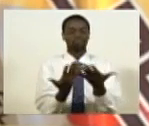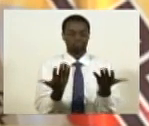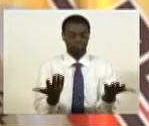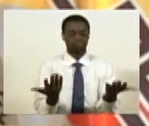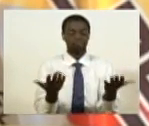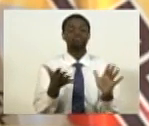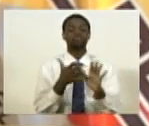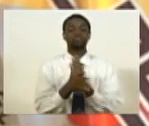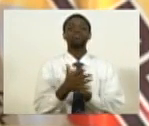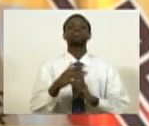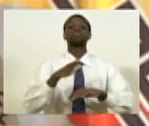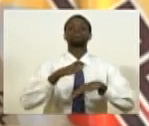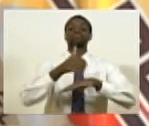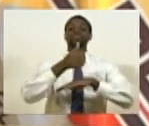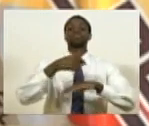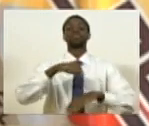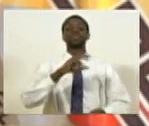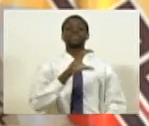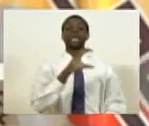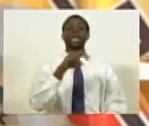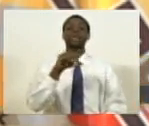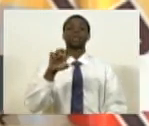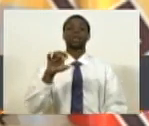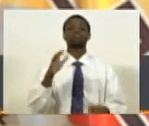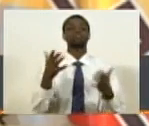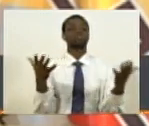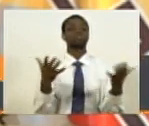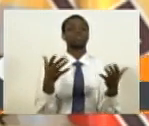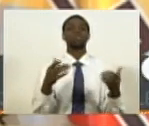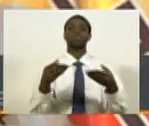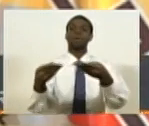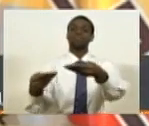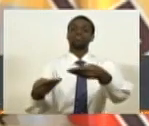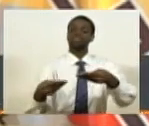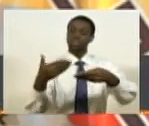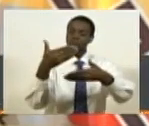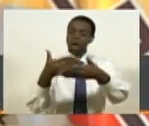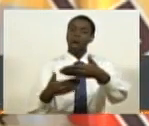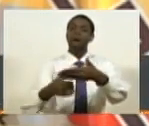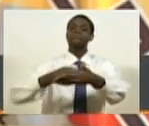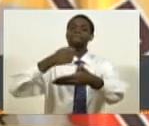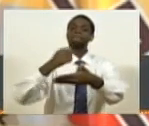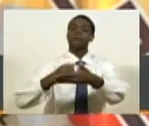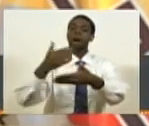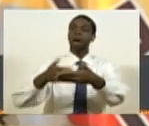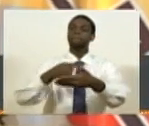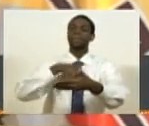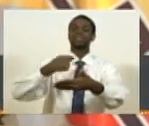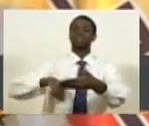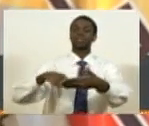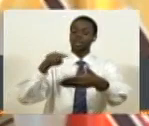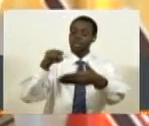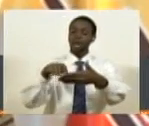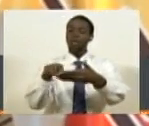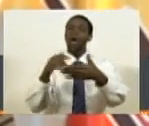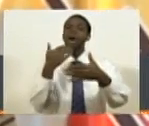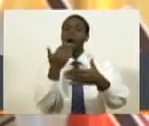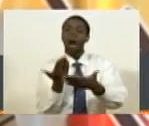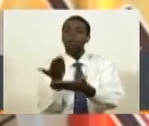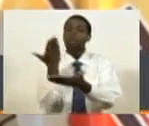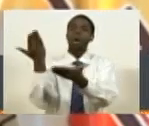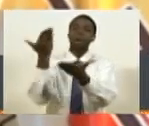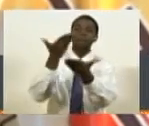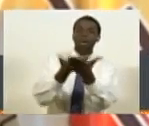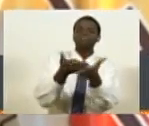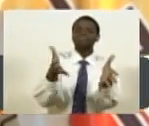Nacional Electoral recibió el decreto presidencial con las bases comiciales propuestas